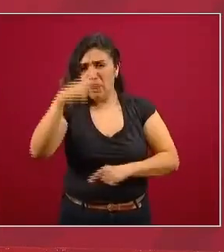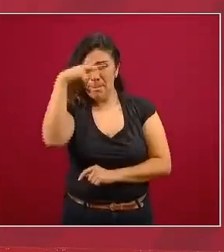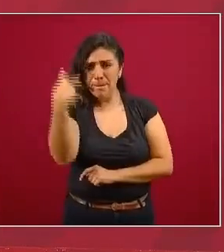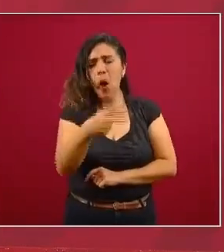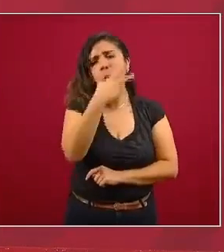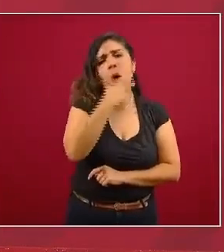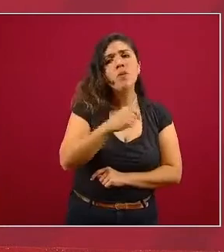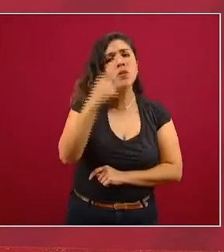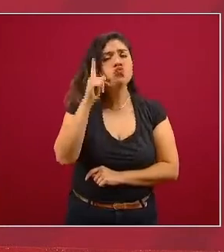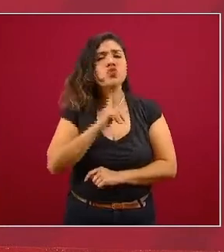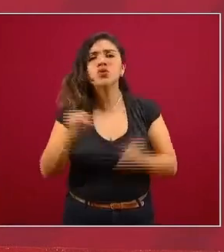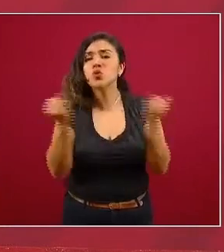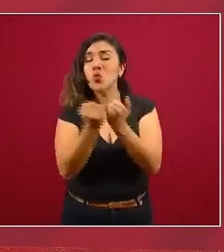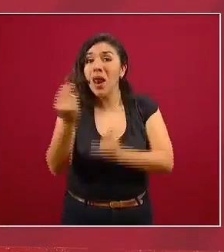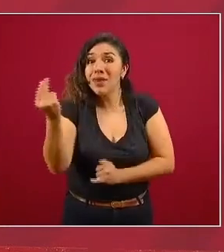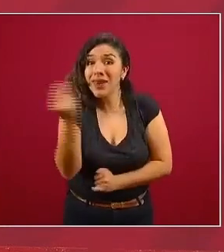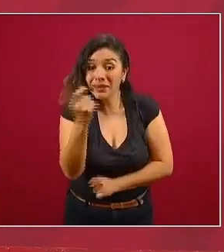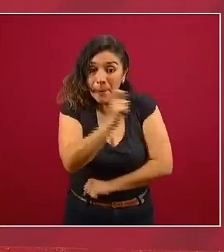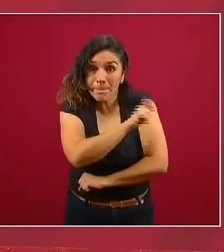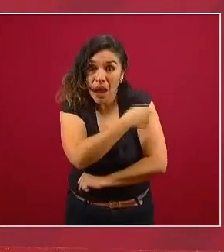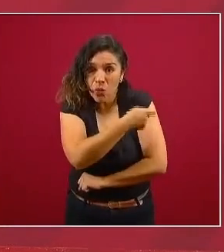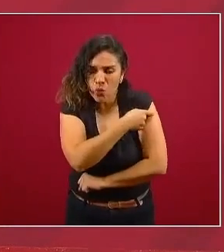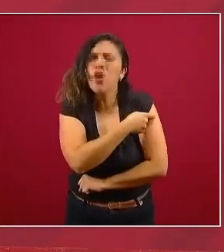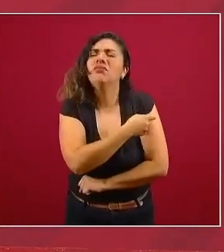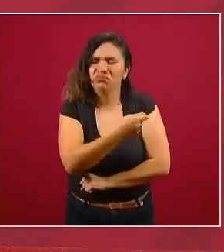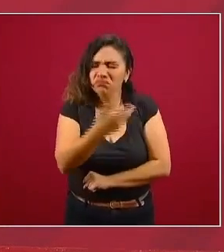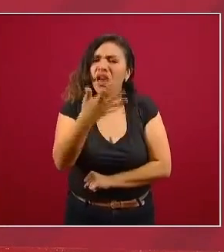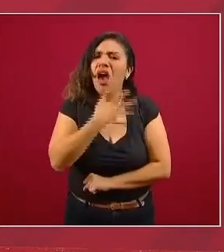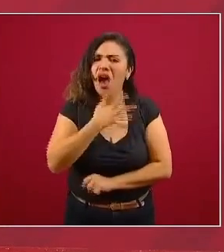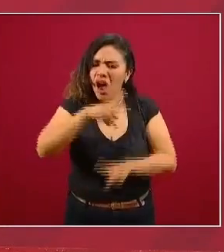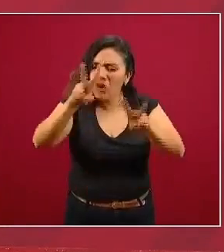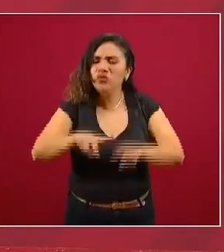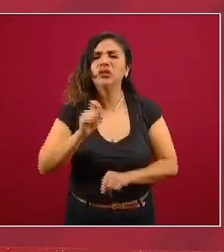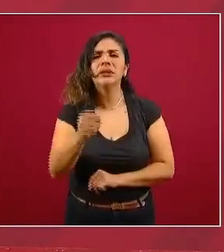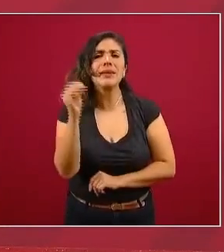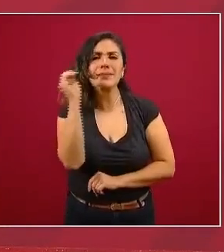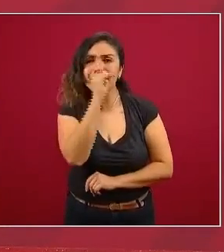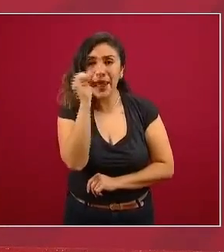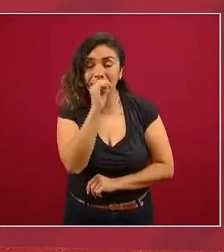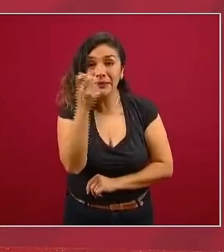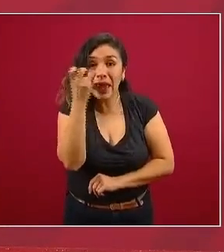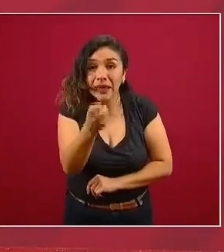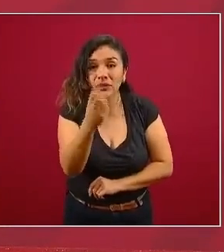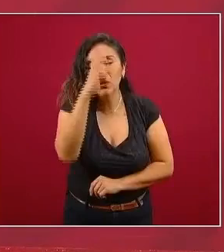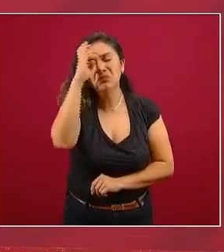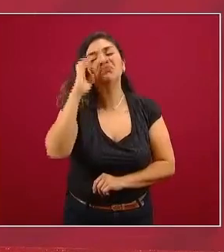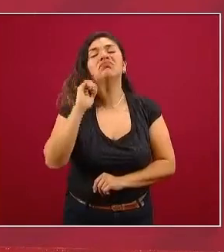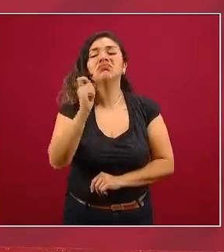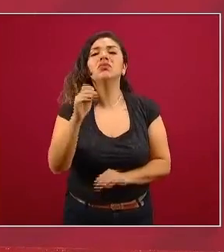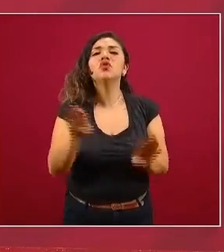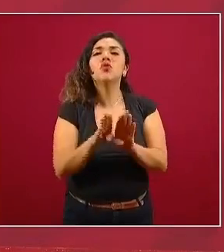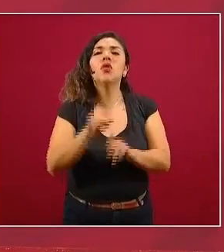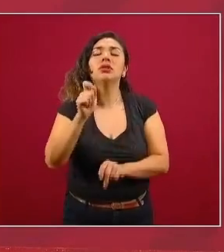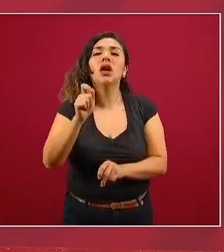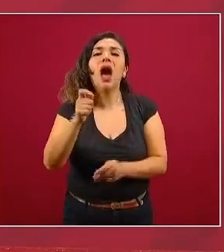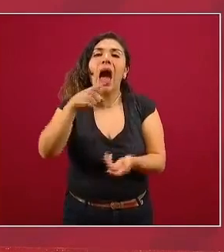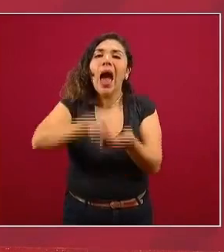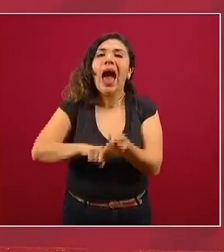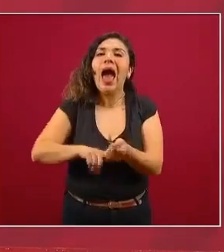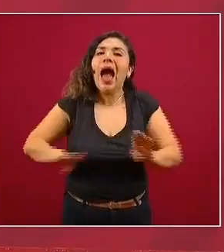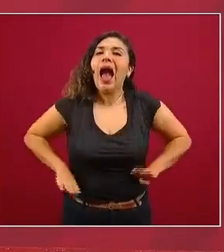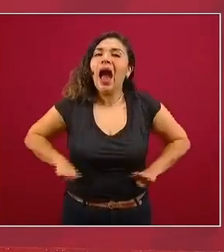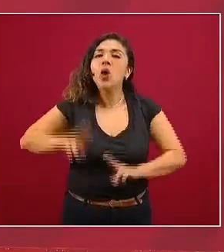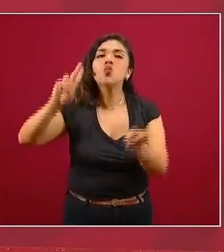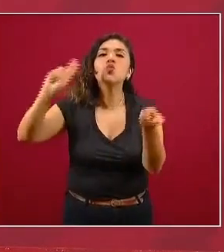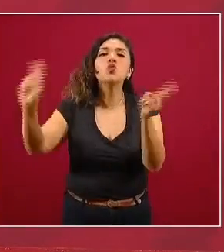mexicanos que necesiten la vacuna la van a tener de manera gratuita. En ese sentido, se ha enfatizado el carácter universal